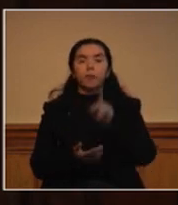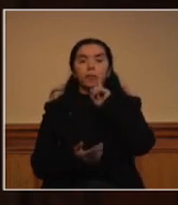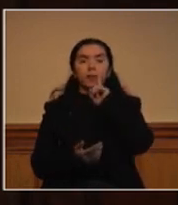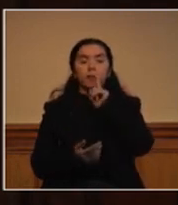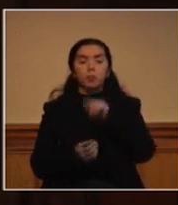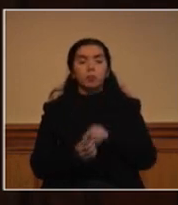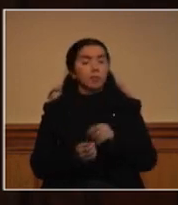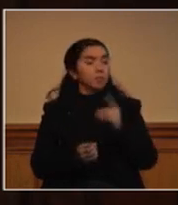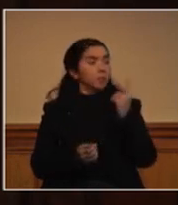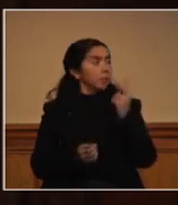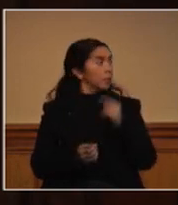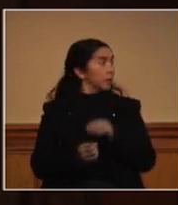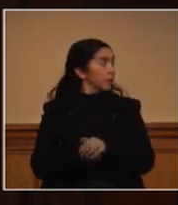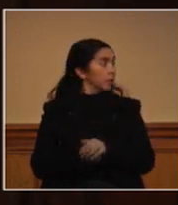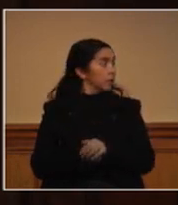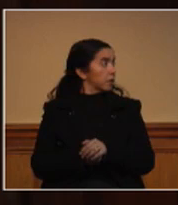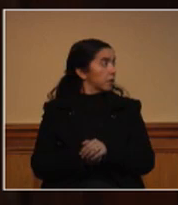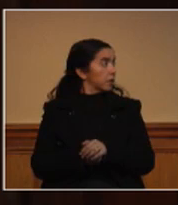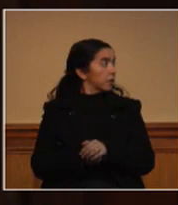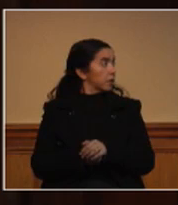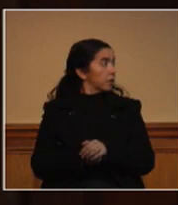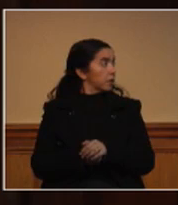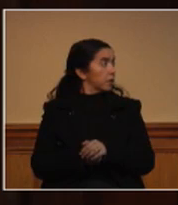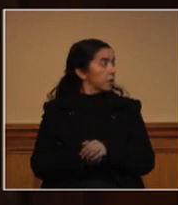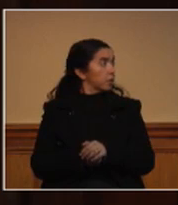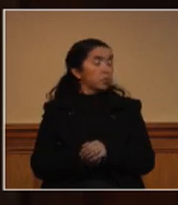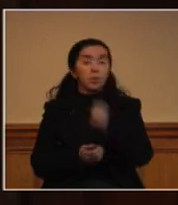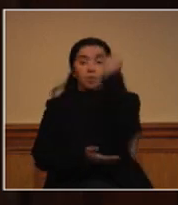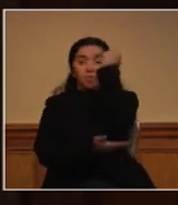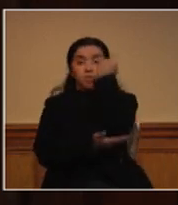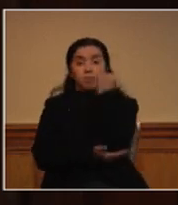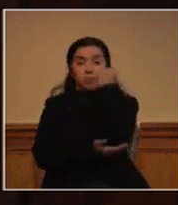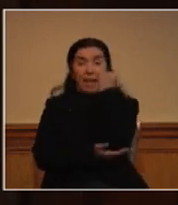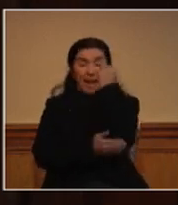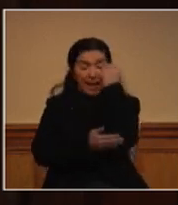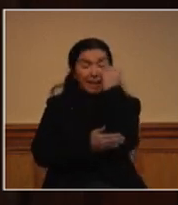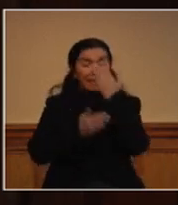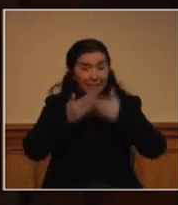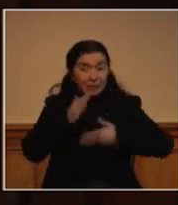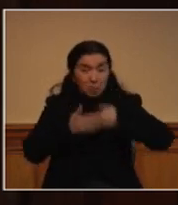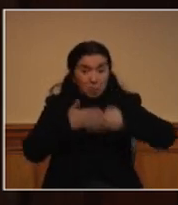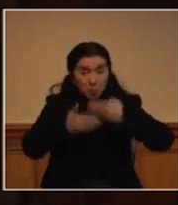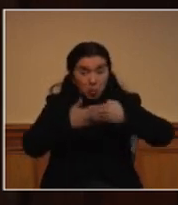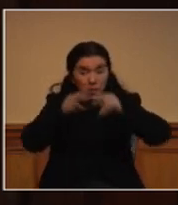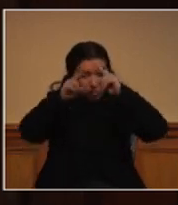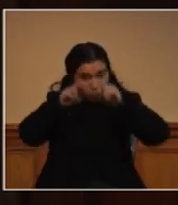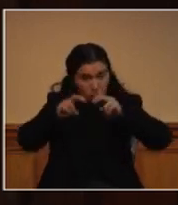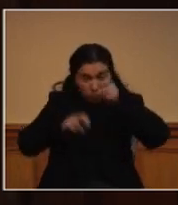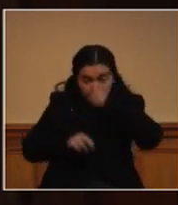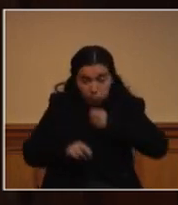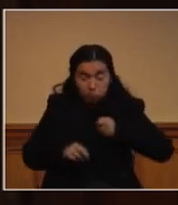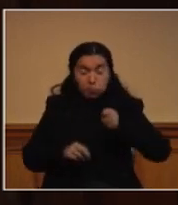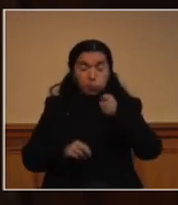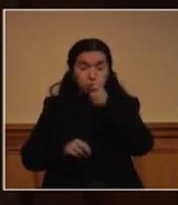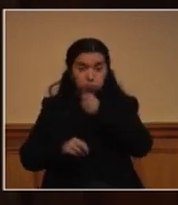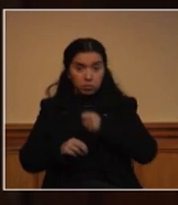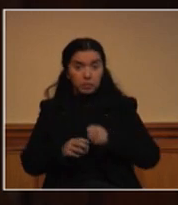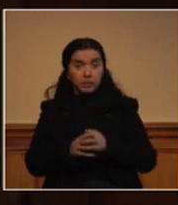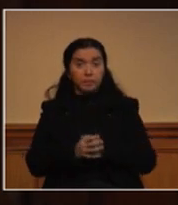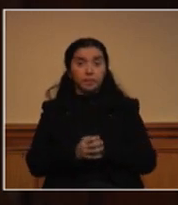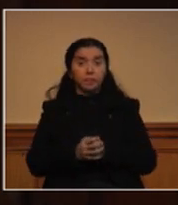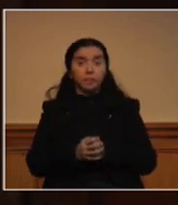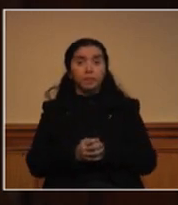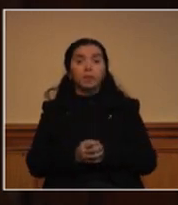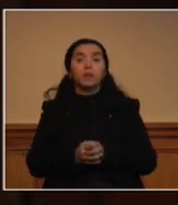trípode sobre el que sustentamos los procesos que estamos analizando, y es en relación a la sociedad de